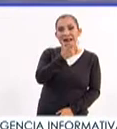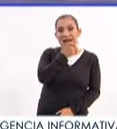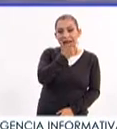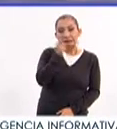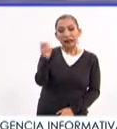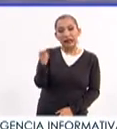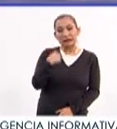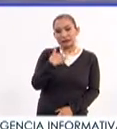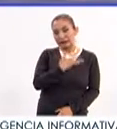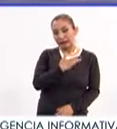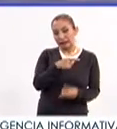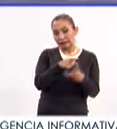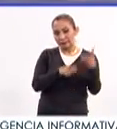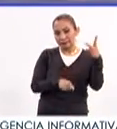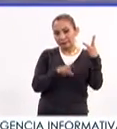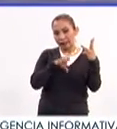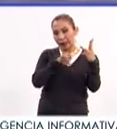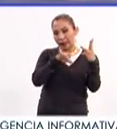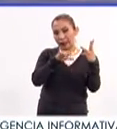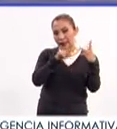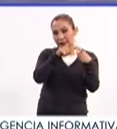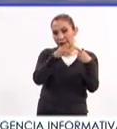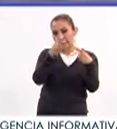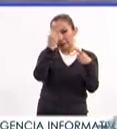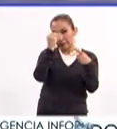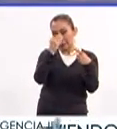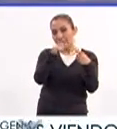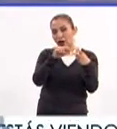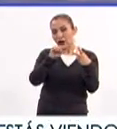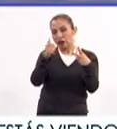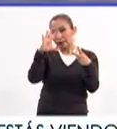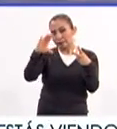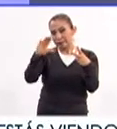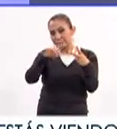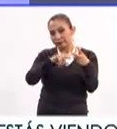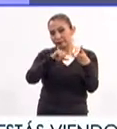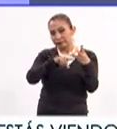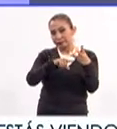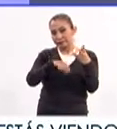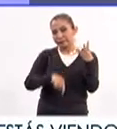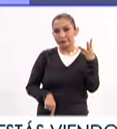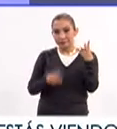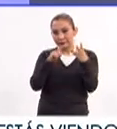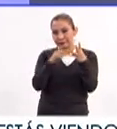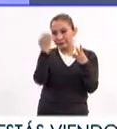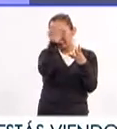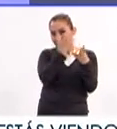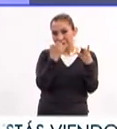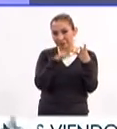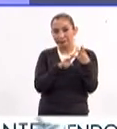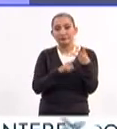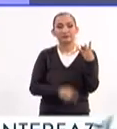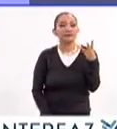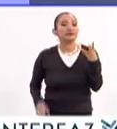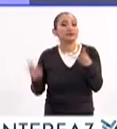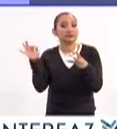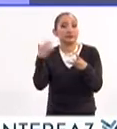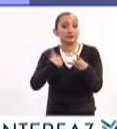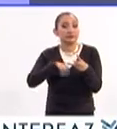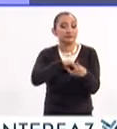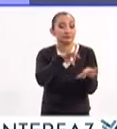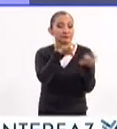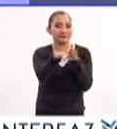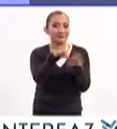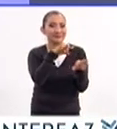se compone en realidad de tres ejes. Uno es el aprendizaje, el otro es la enseñanza y el tercero es la evaluación. Si nosotros